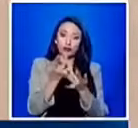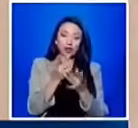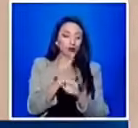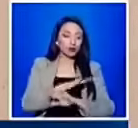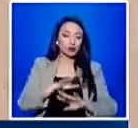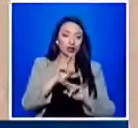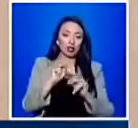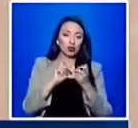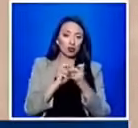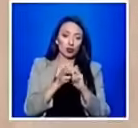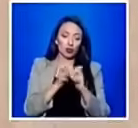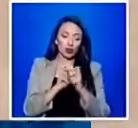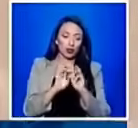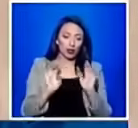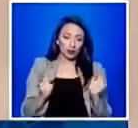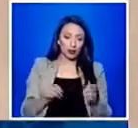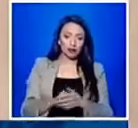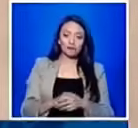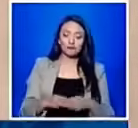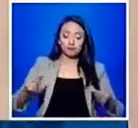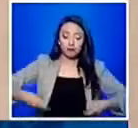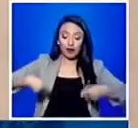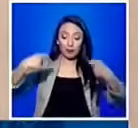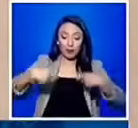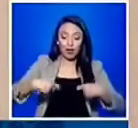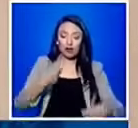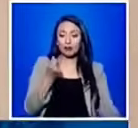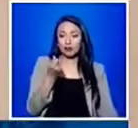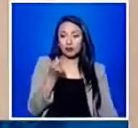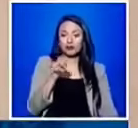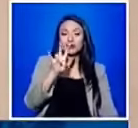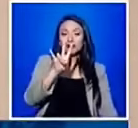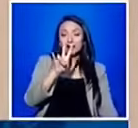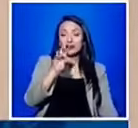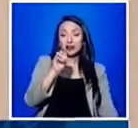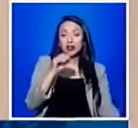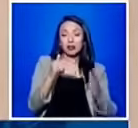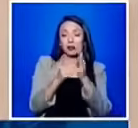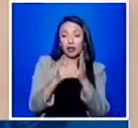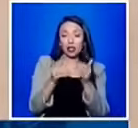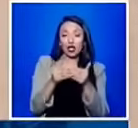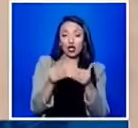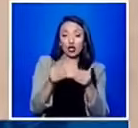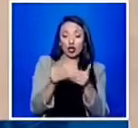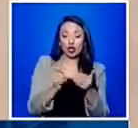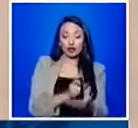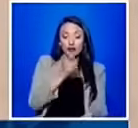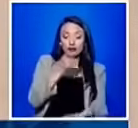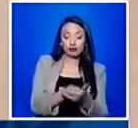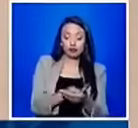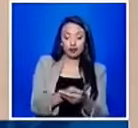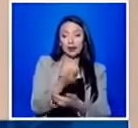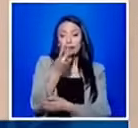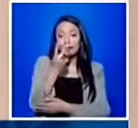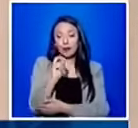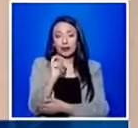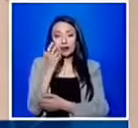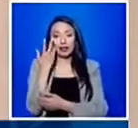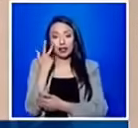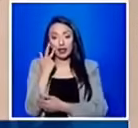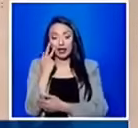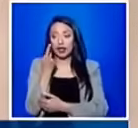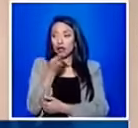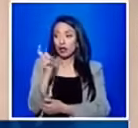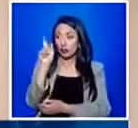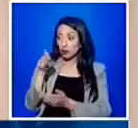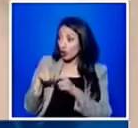funcionamiento, aumentamos la sección y... ¿Cuánto se gastó aquí? Alrededor de $70,000 es la inversión. $70,000 en 20 días, ¿con